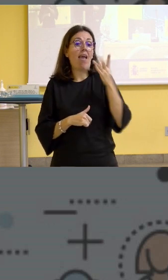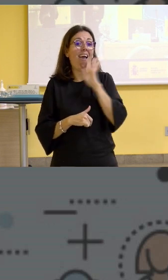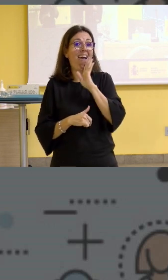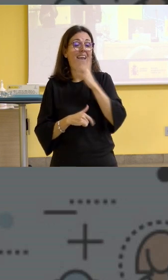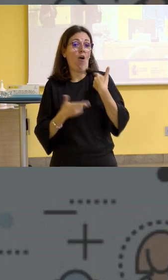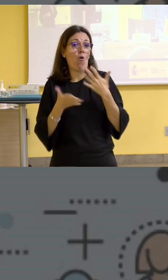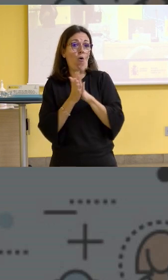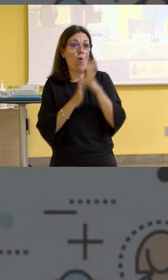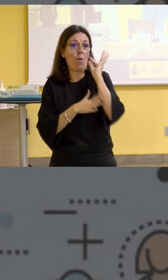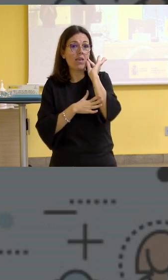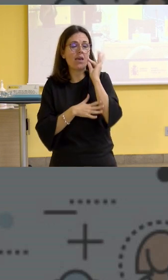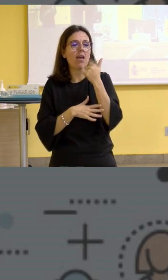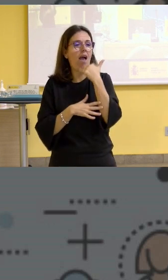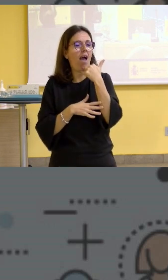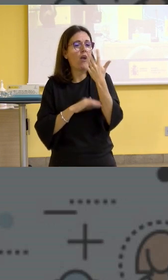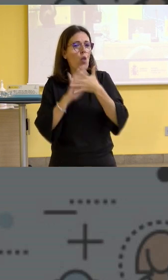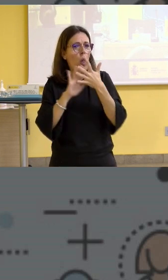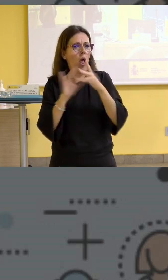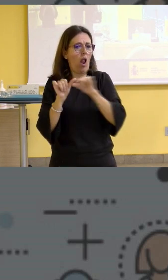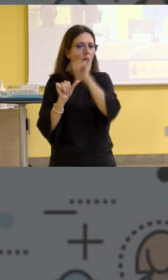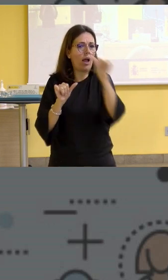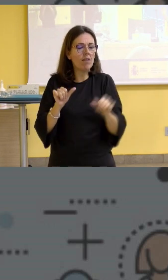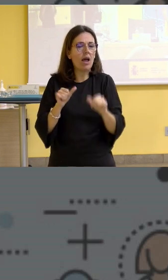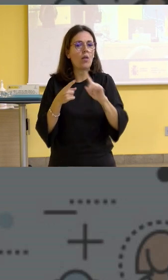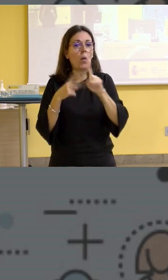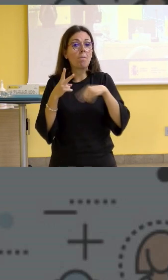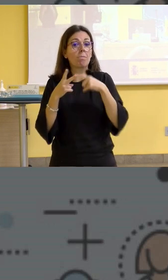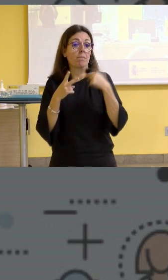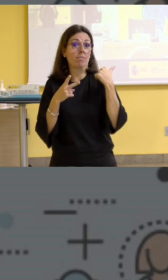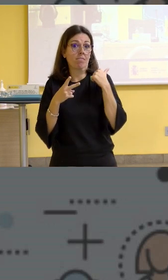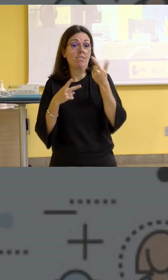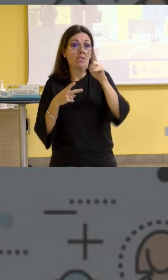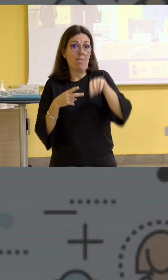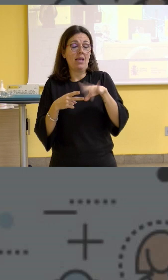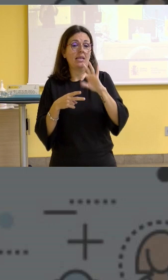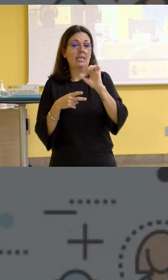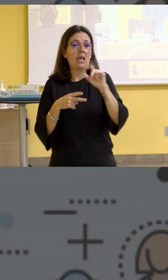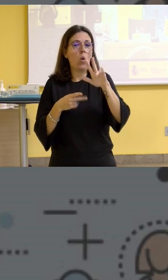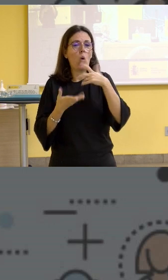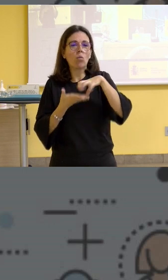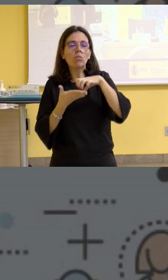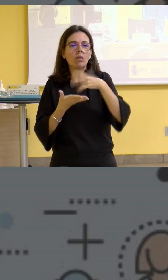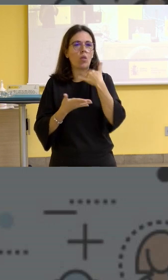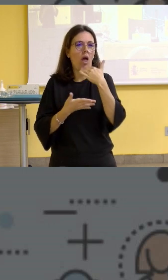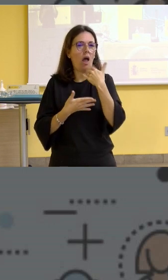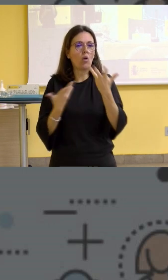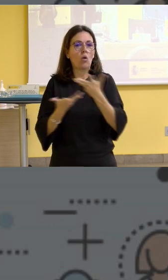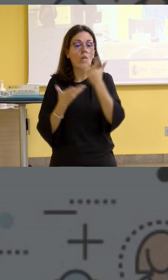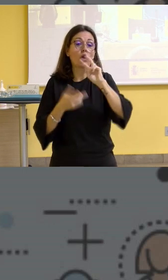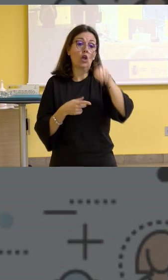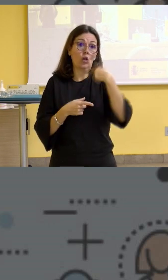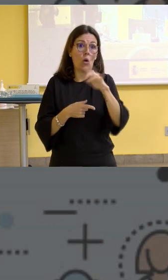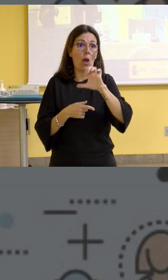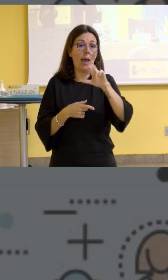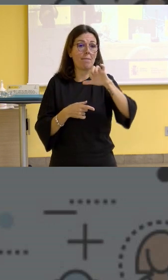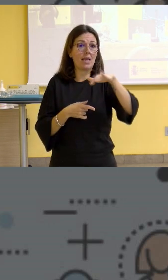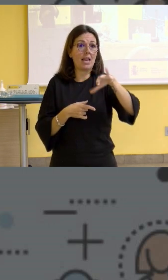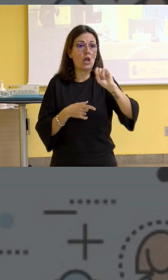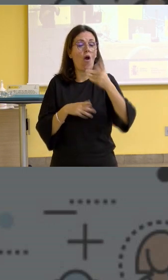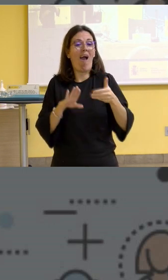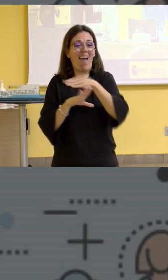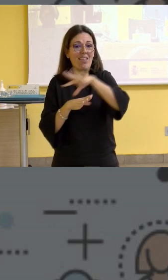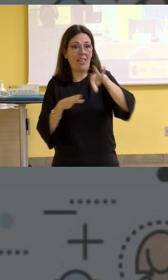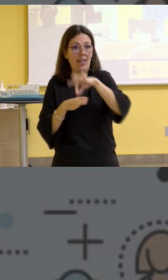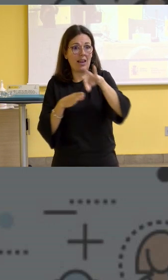igual alguna cosita queréis comentar de lo que ha dicho que no habéis entendido, lo que Saúl os genere como duda, y después Emilio, antes del